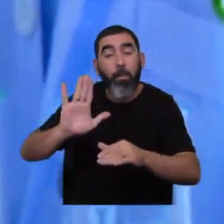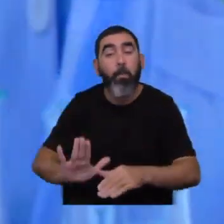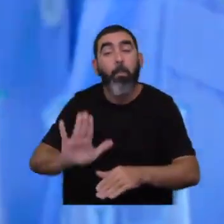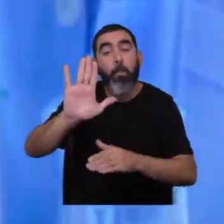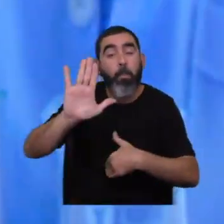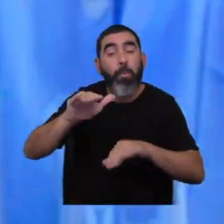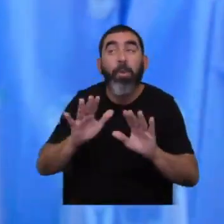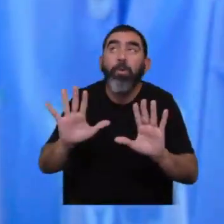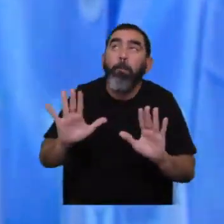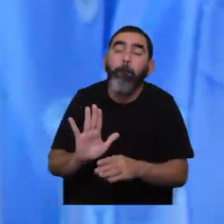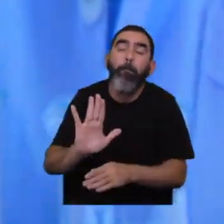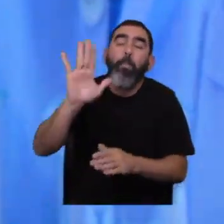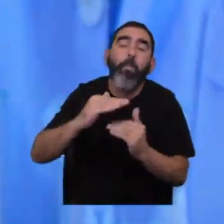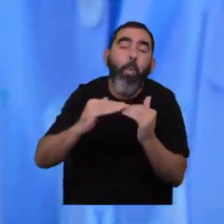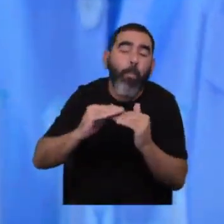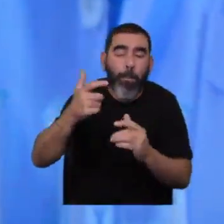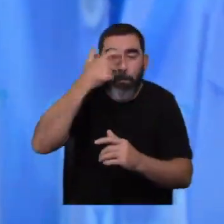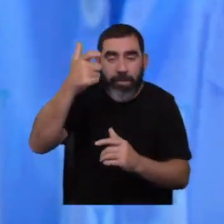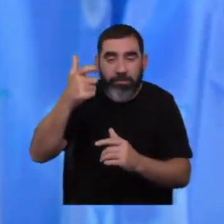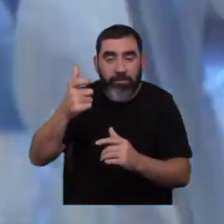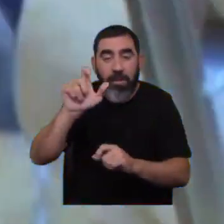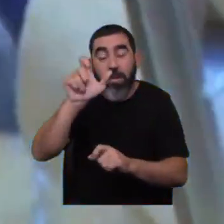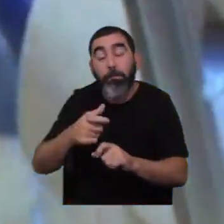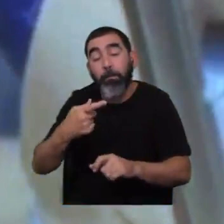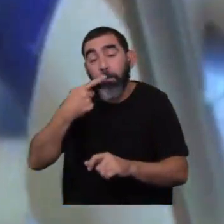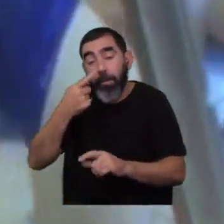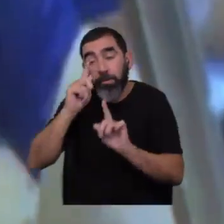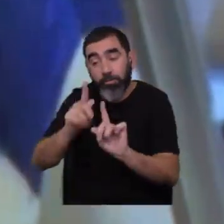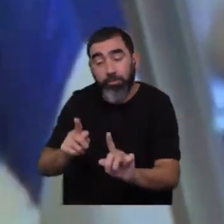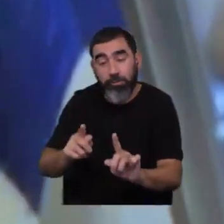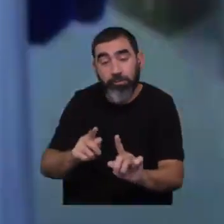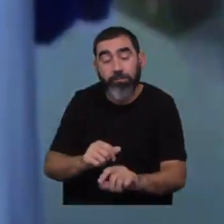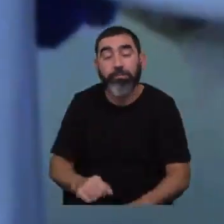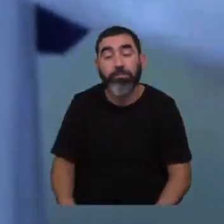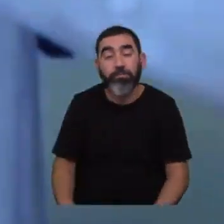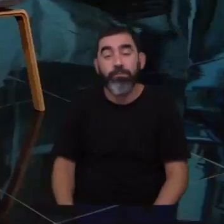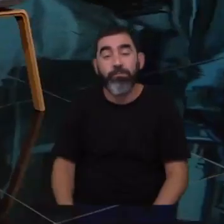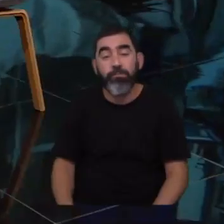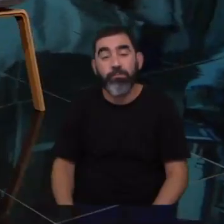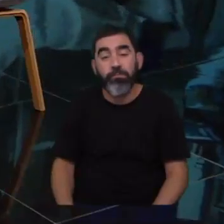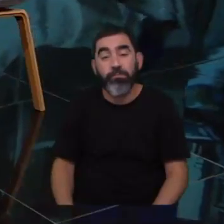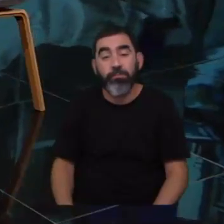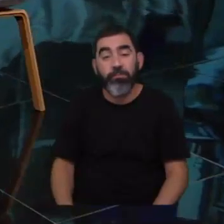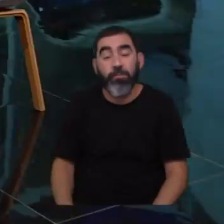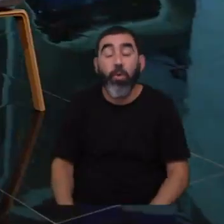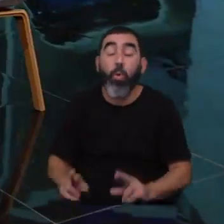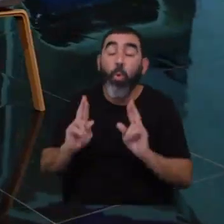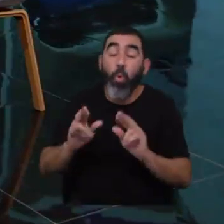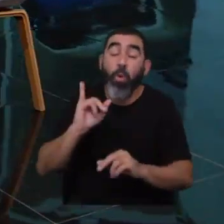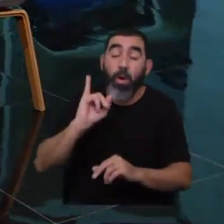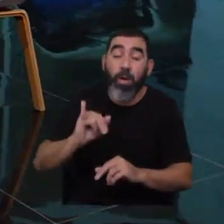ciencia, aunque sean promesas, ¿no? Pero de ciencia. Quiere decir que a la gente le importa y piensan que puede dar un voto. Sí, sí, sin duda